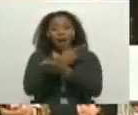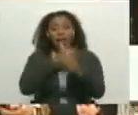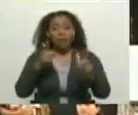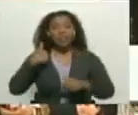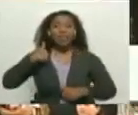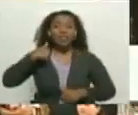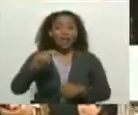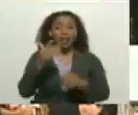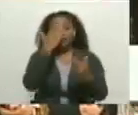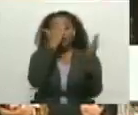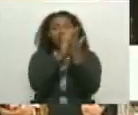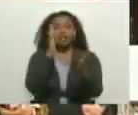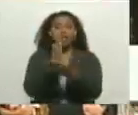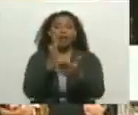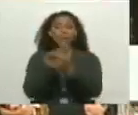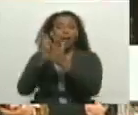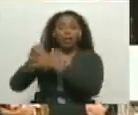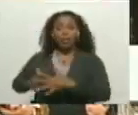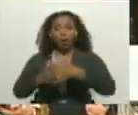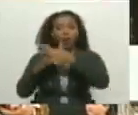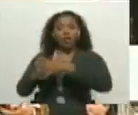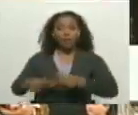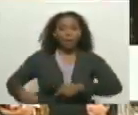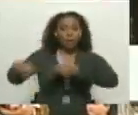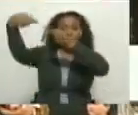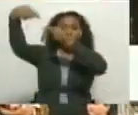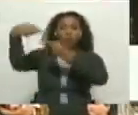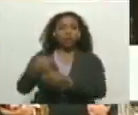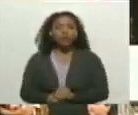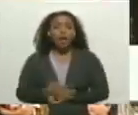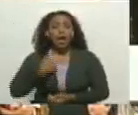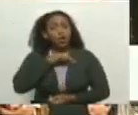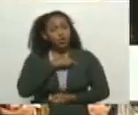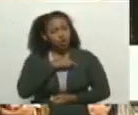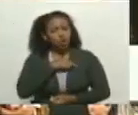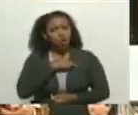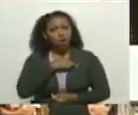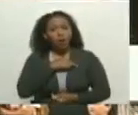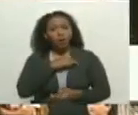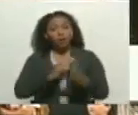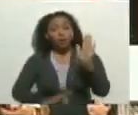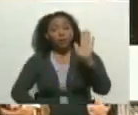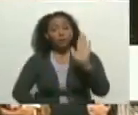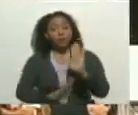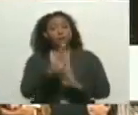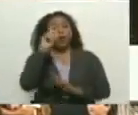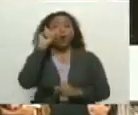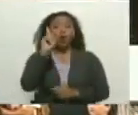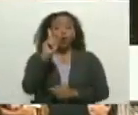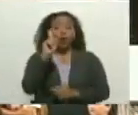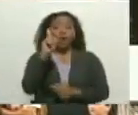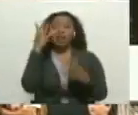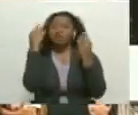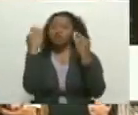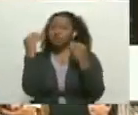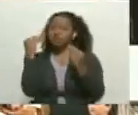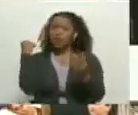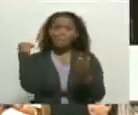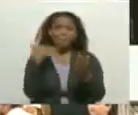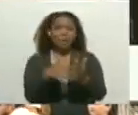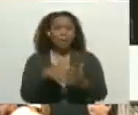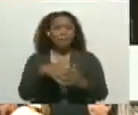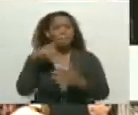con el imperialismo norteamericano. Y nosotros hemos pasado 1000 pruebas. 1000 pruebas.